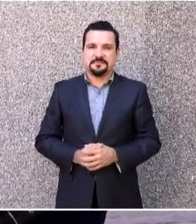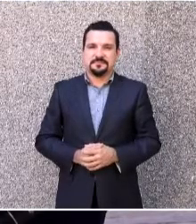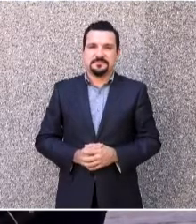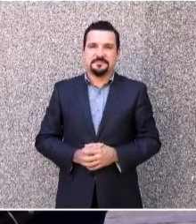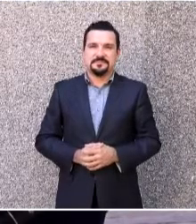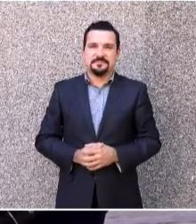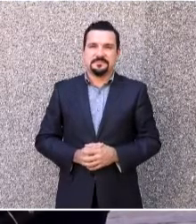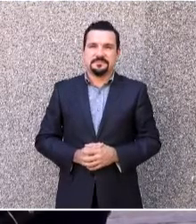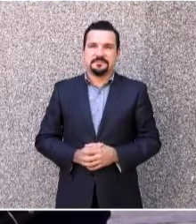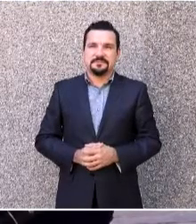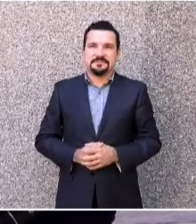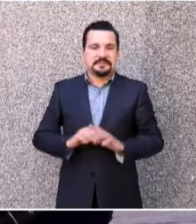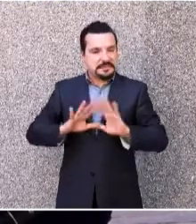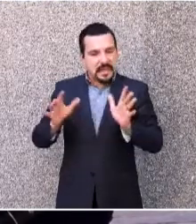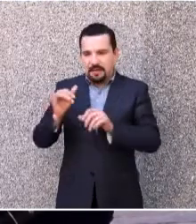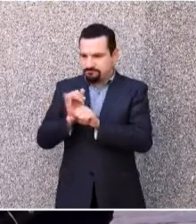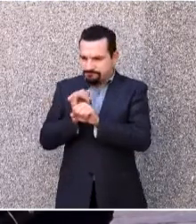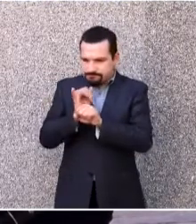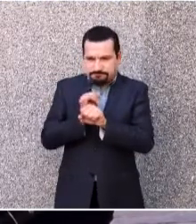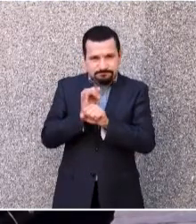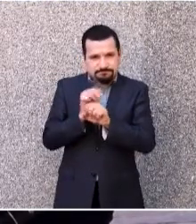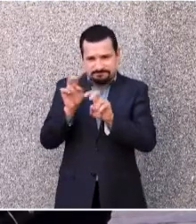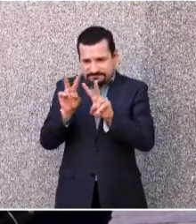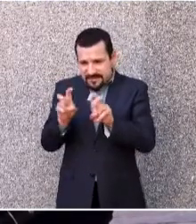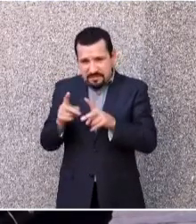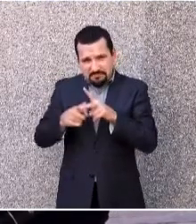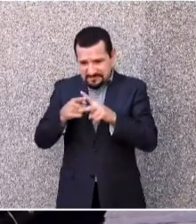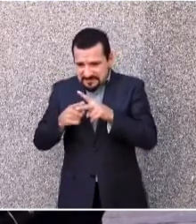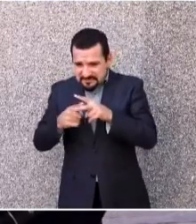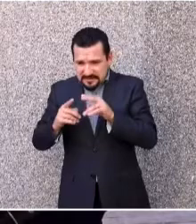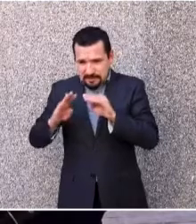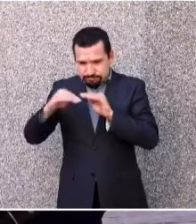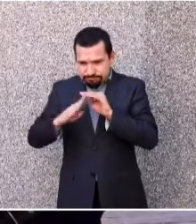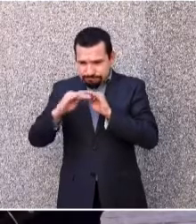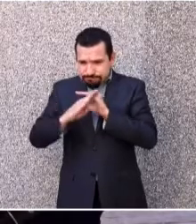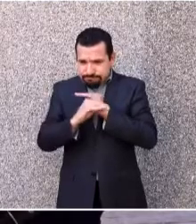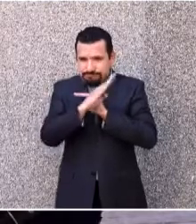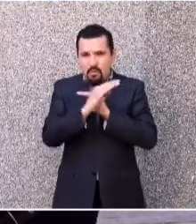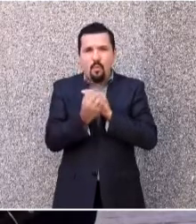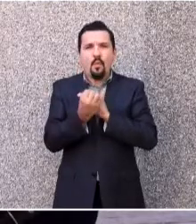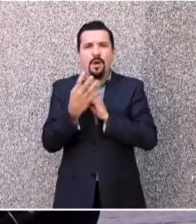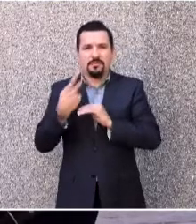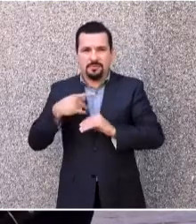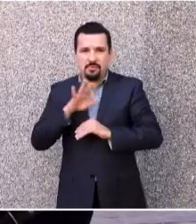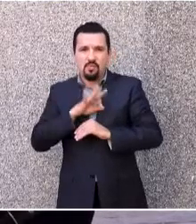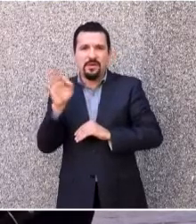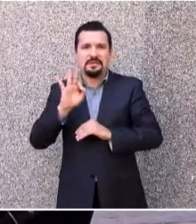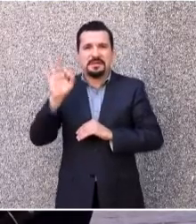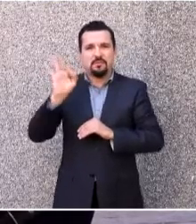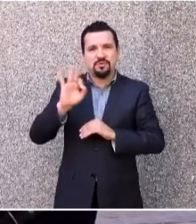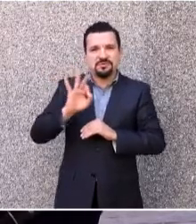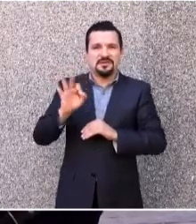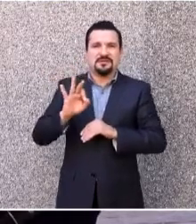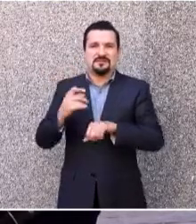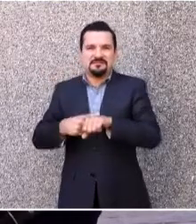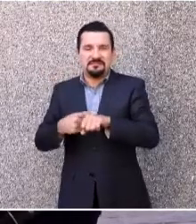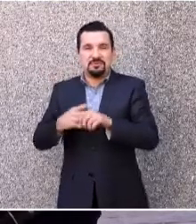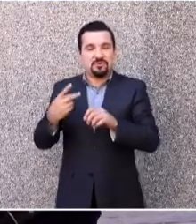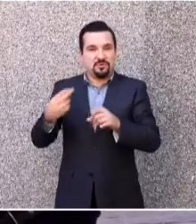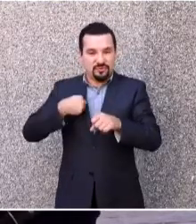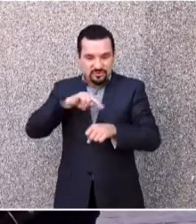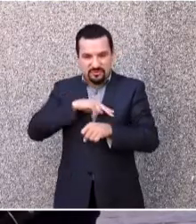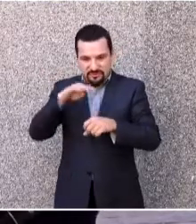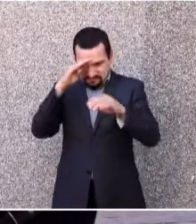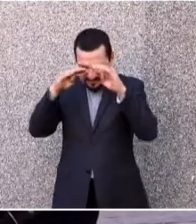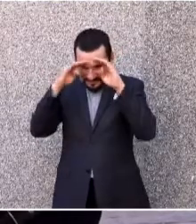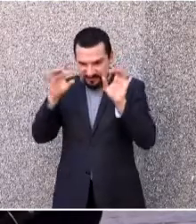Todo está estudiado, en todo se ha trabajado, hemos adelantado escenarios graves,